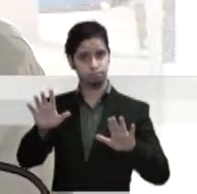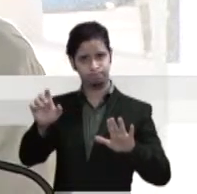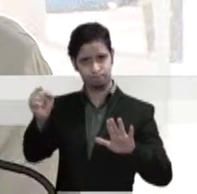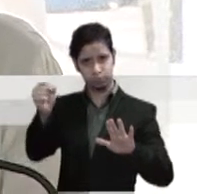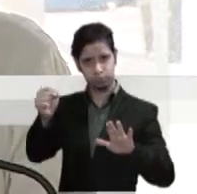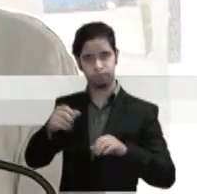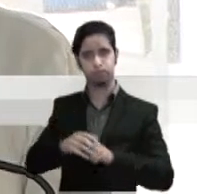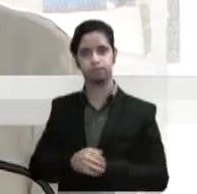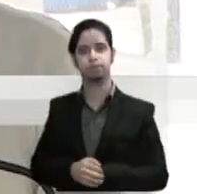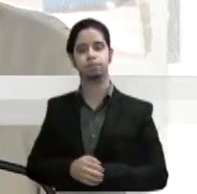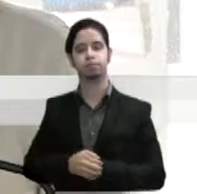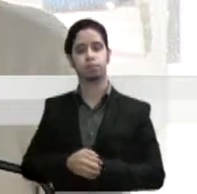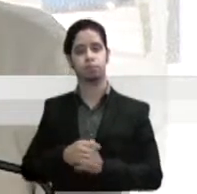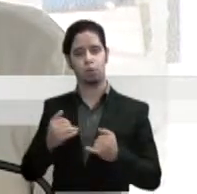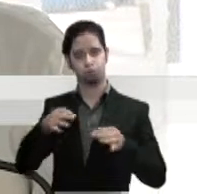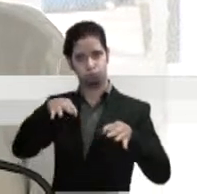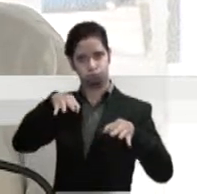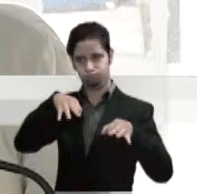decirles algo.